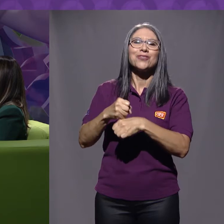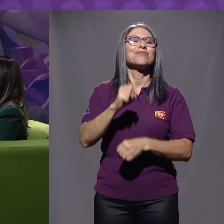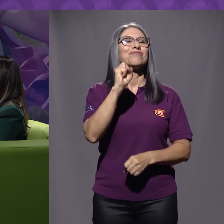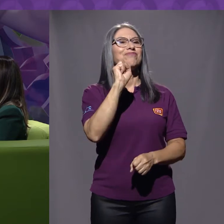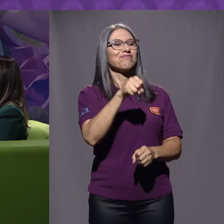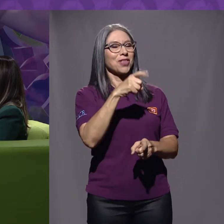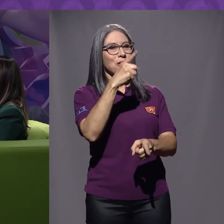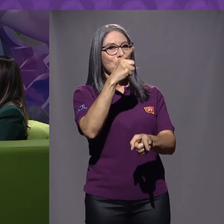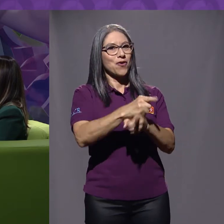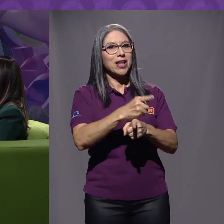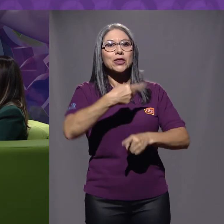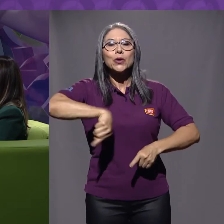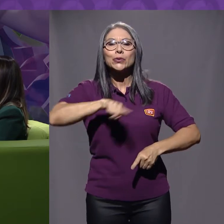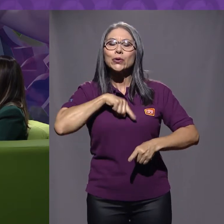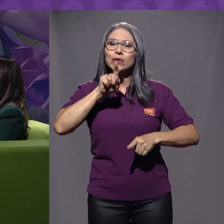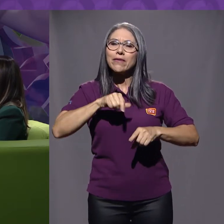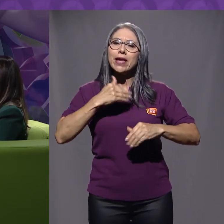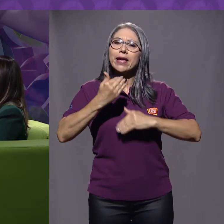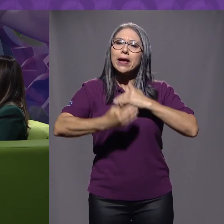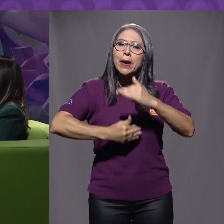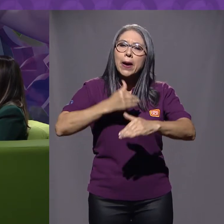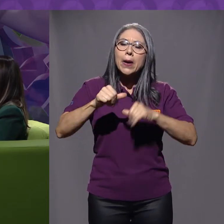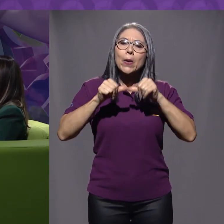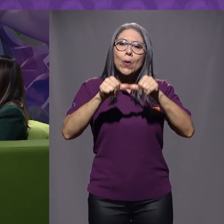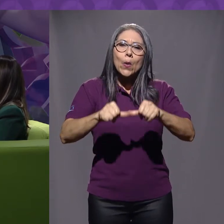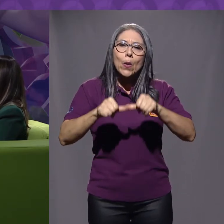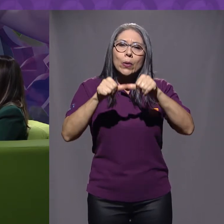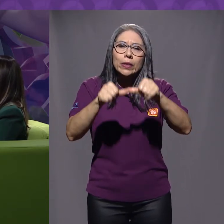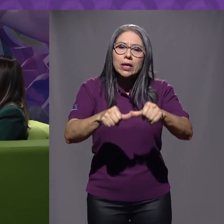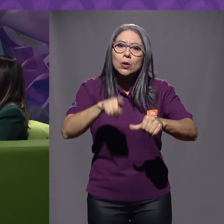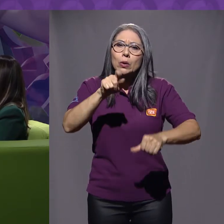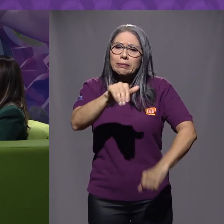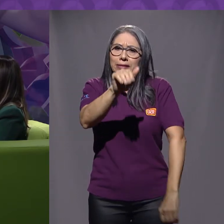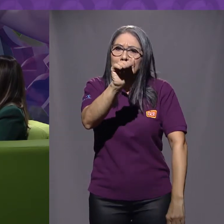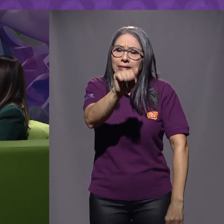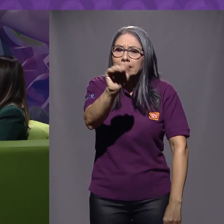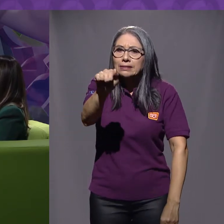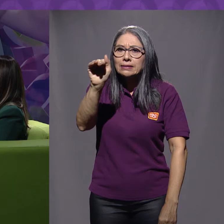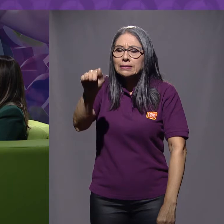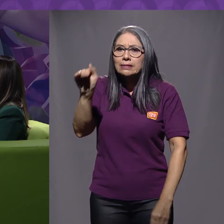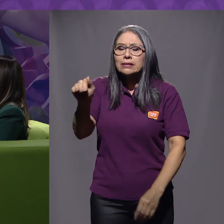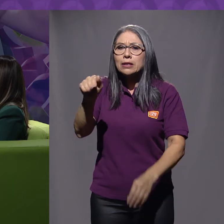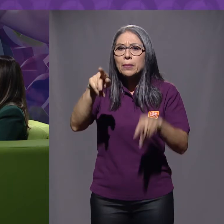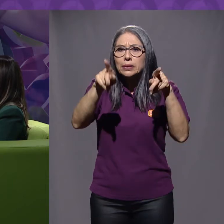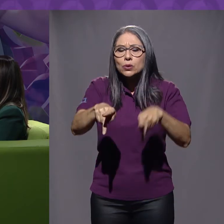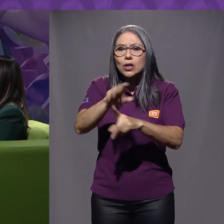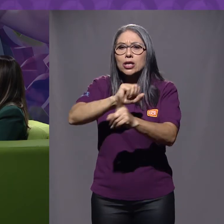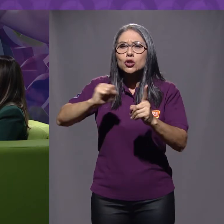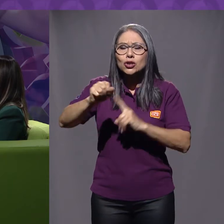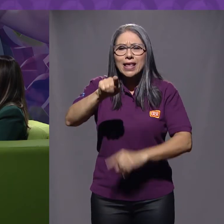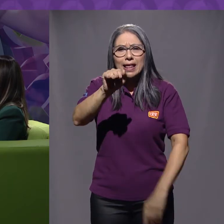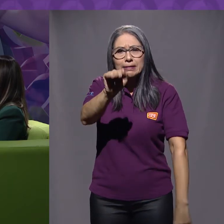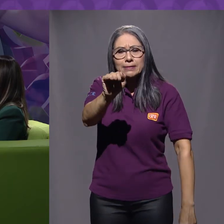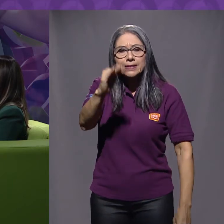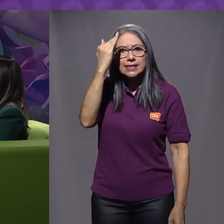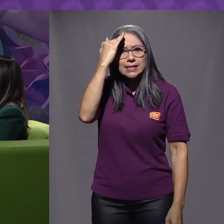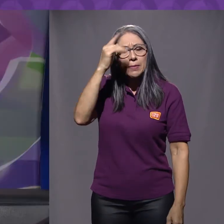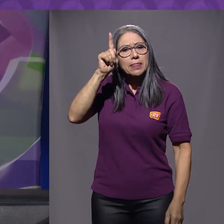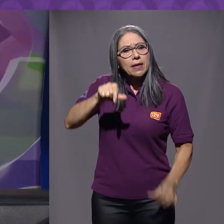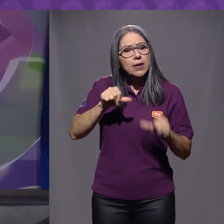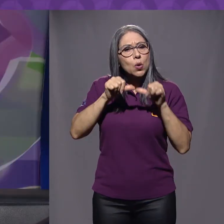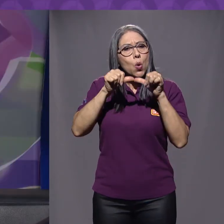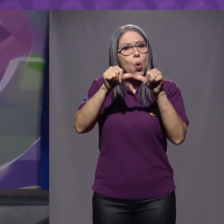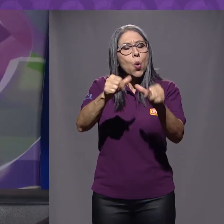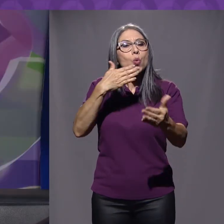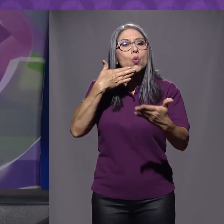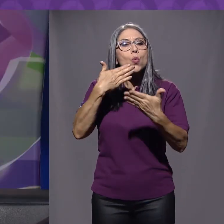estar en un proceso permanente, continuo, de estar como machacando en la sociedad, de que tenemos que tener esos hábitos. Luego,